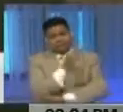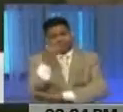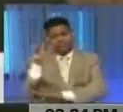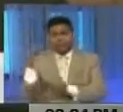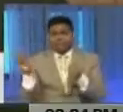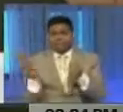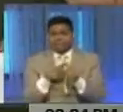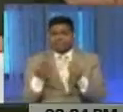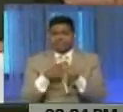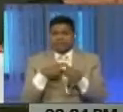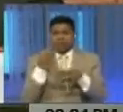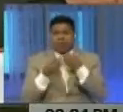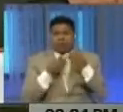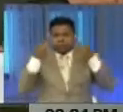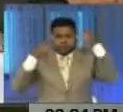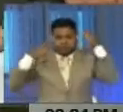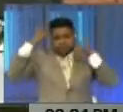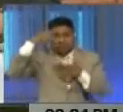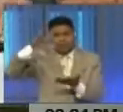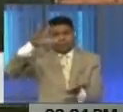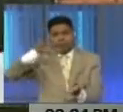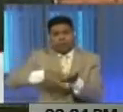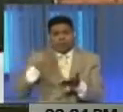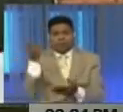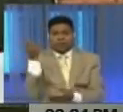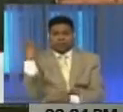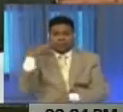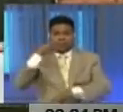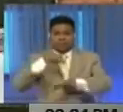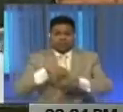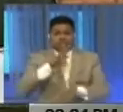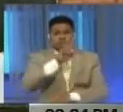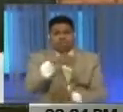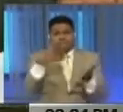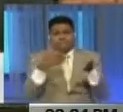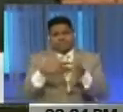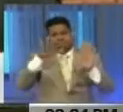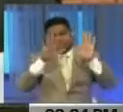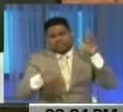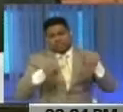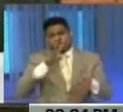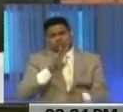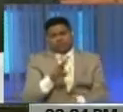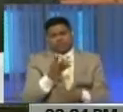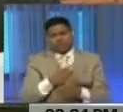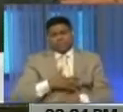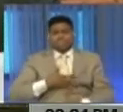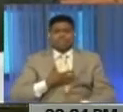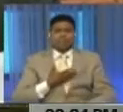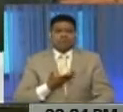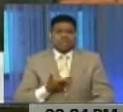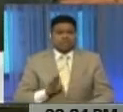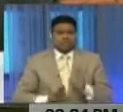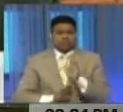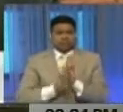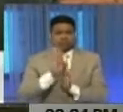Chávez y aprobada por la Asamblea Nacional Revolucionaria del 2012 para poder